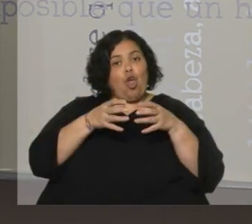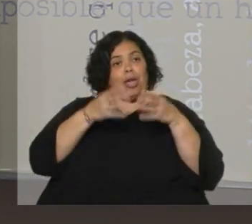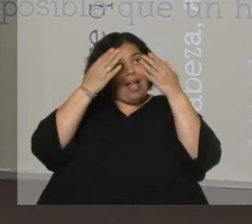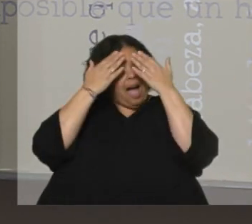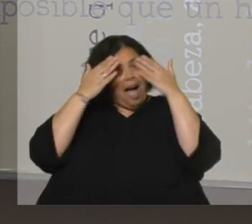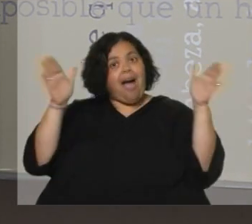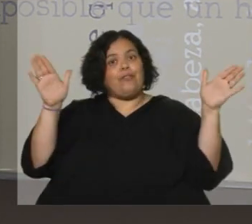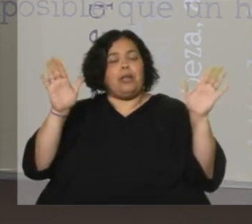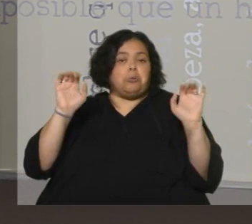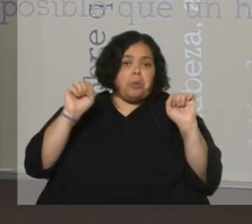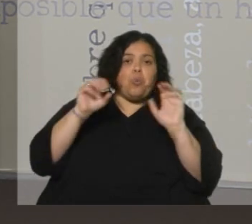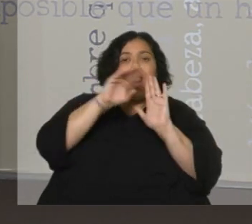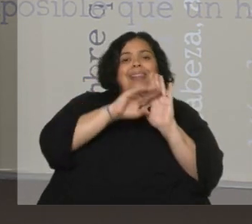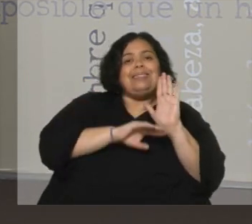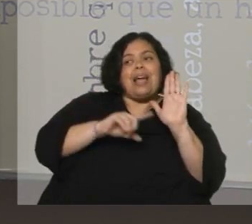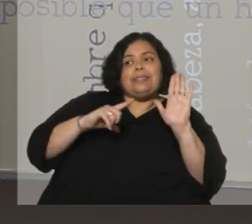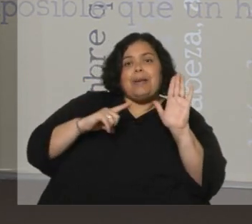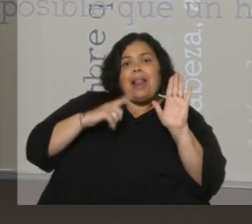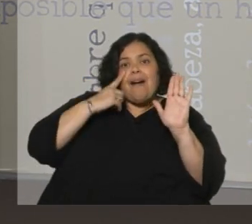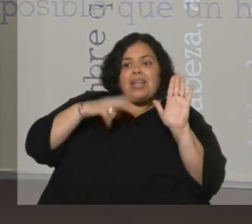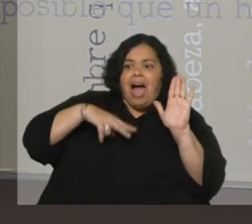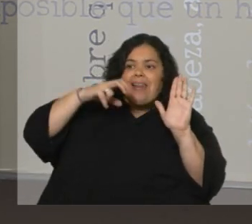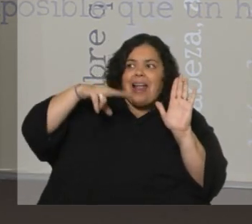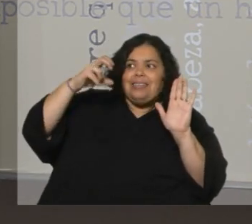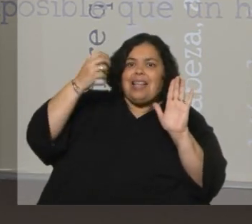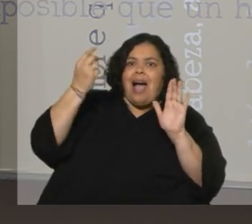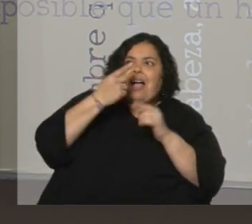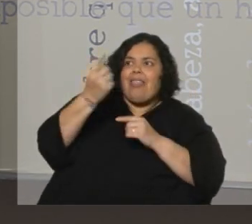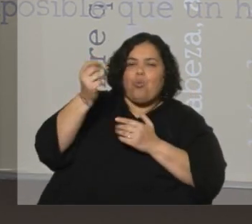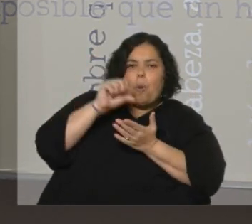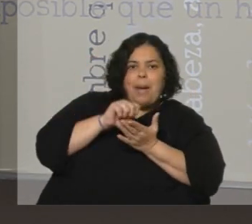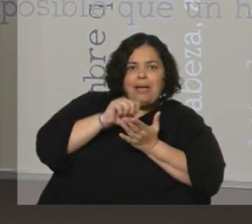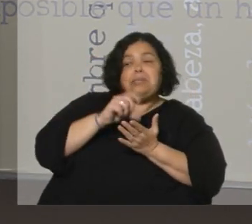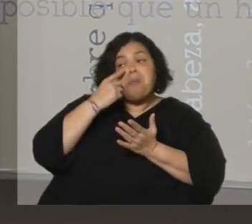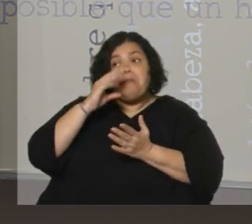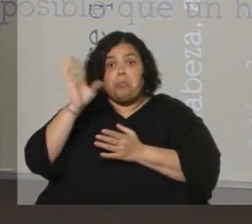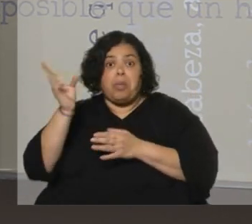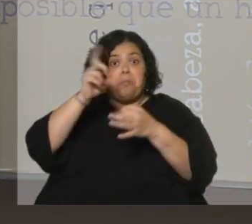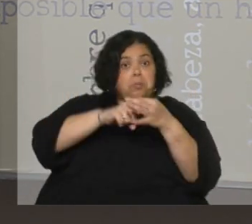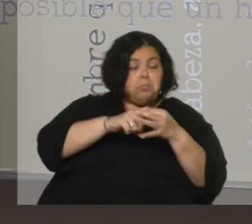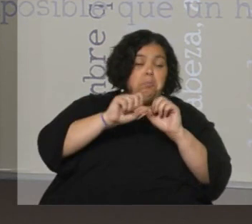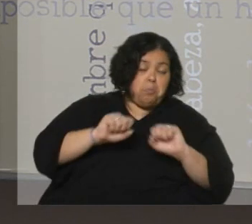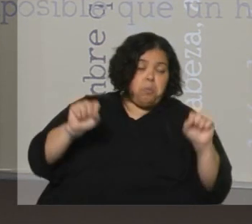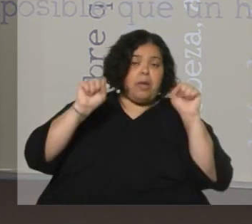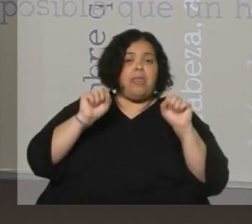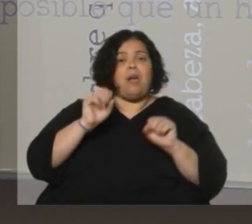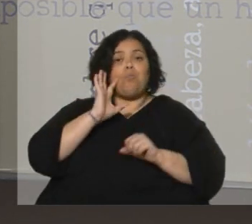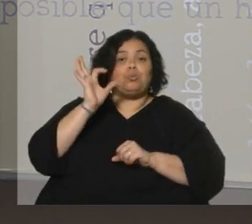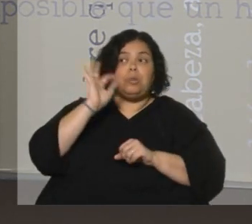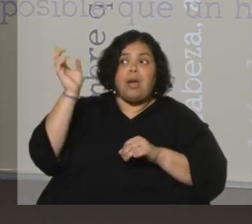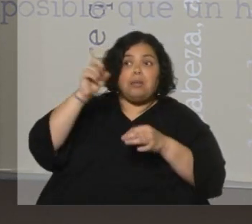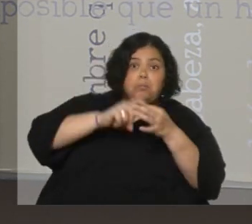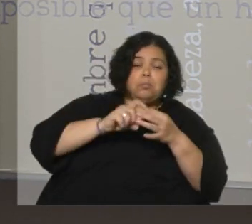hay una especie de lista de espera que se va analizando caso a caso pero que realmente viene con una velocidad importante de entrar nuevos países al bloque